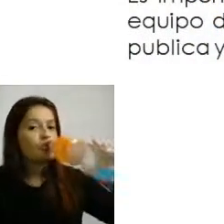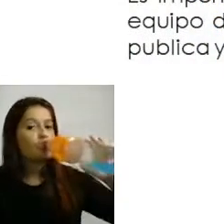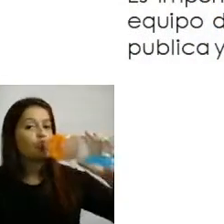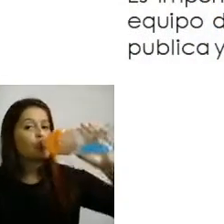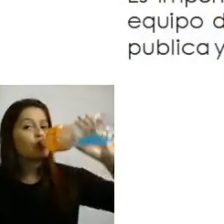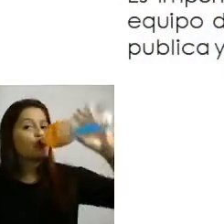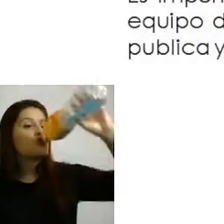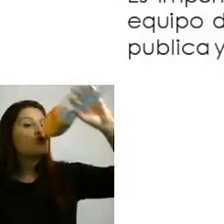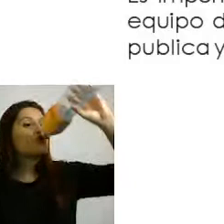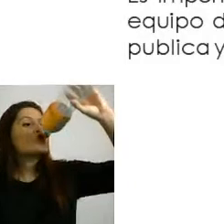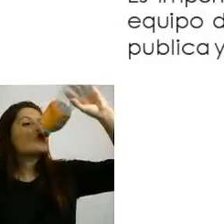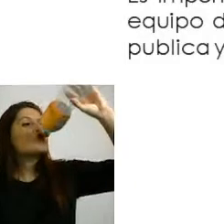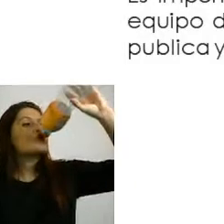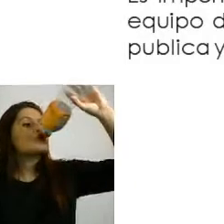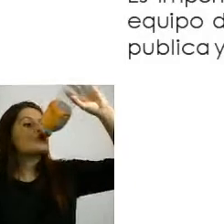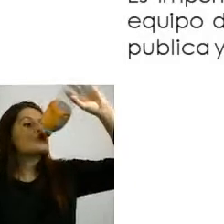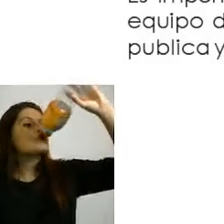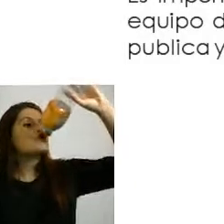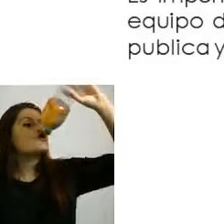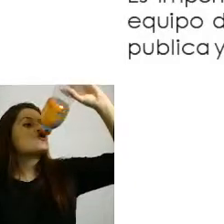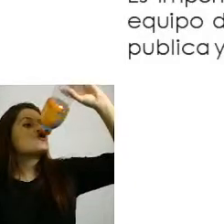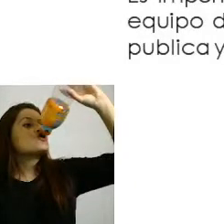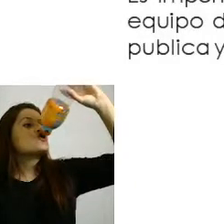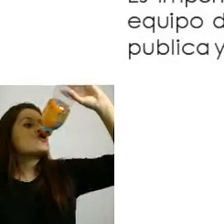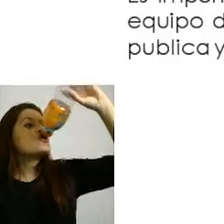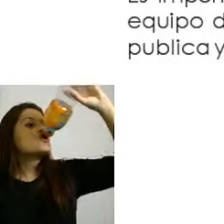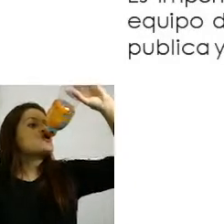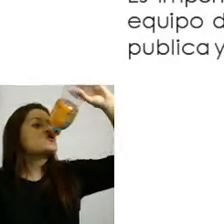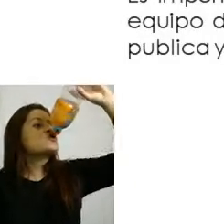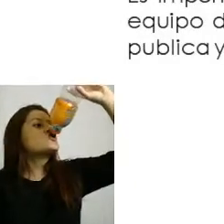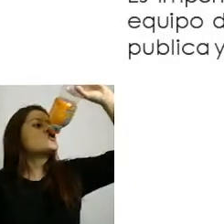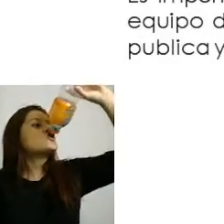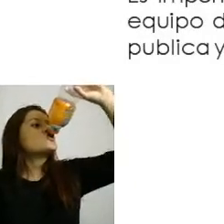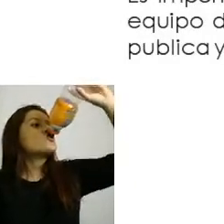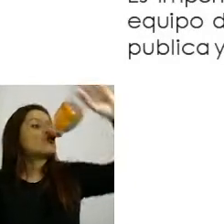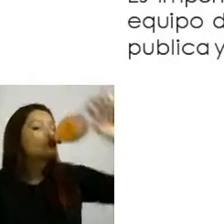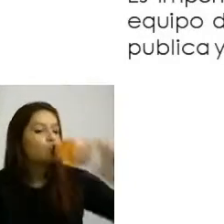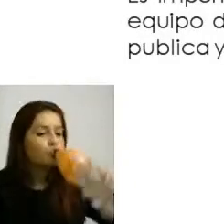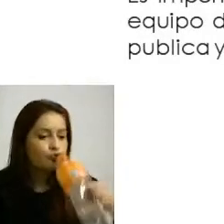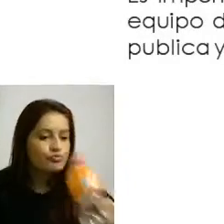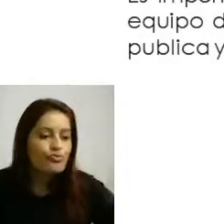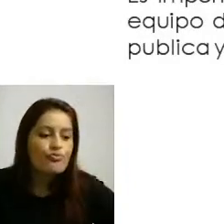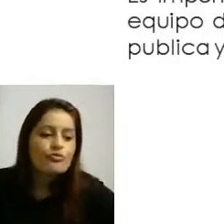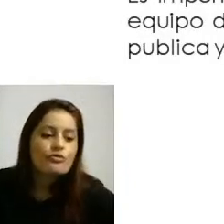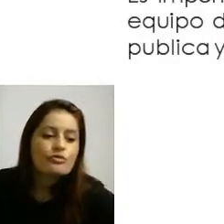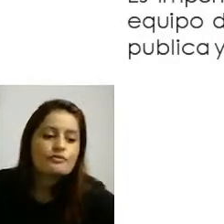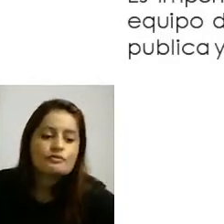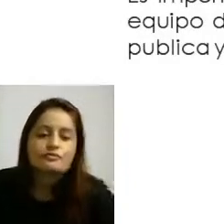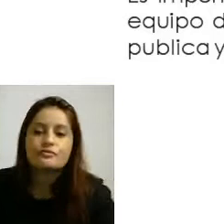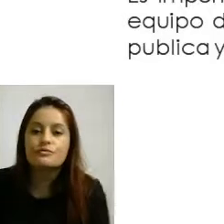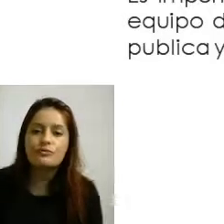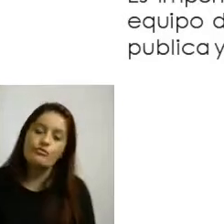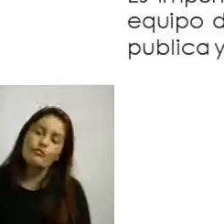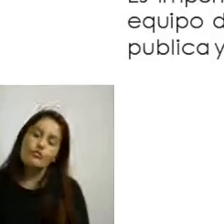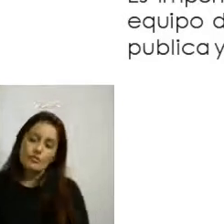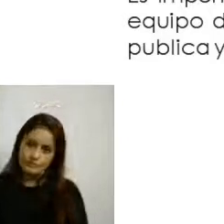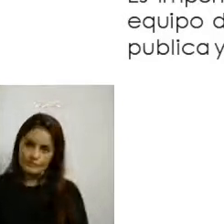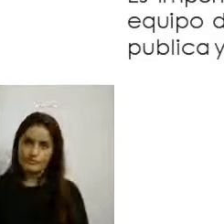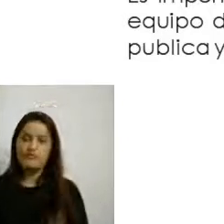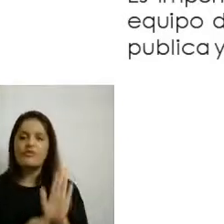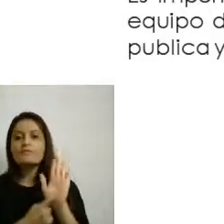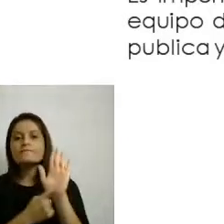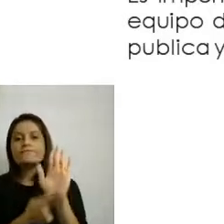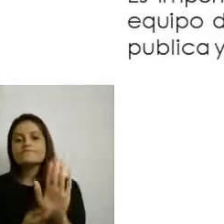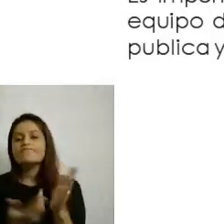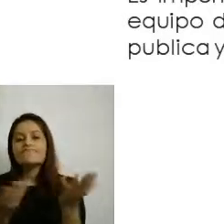Les presento la licitación pública respecto a la adquisición de vehículos para seguridad pública en la comuna de Melipilla, que consiste